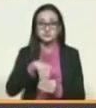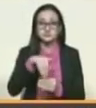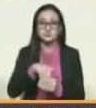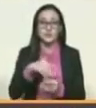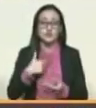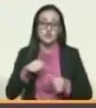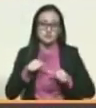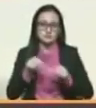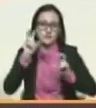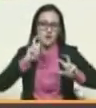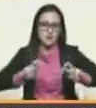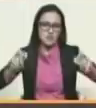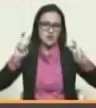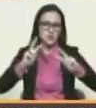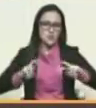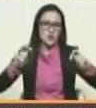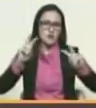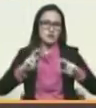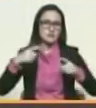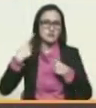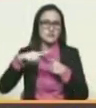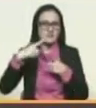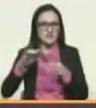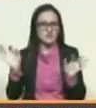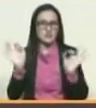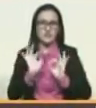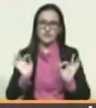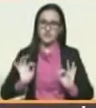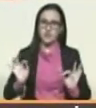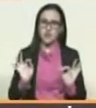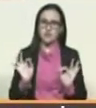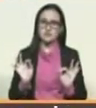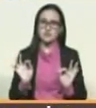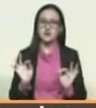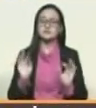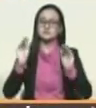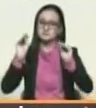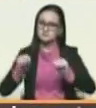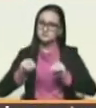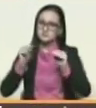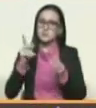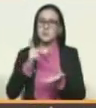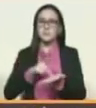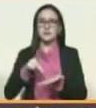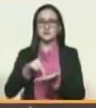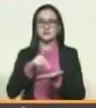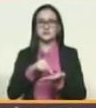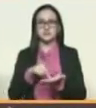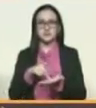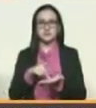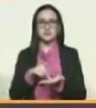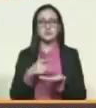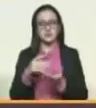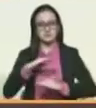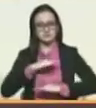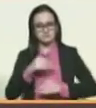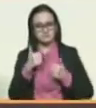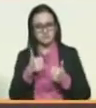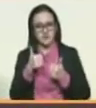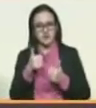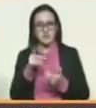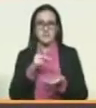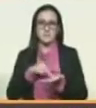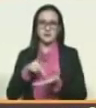seguimos evaluando diferentes mecanismos para llamar a la participación y para hacer efectiva la